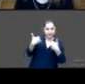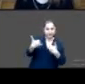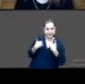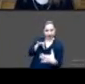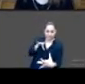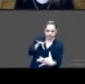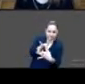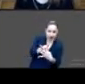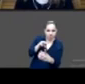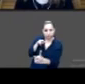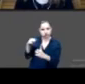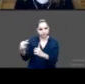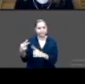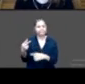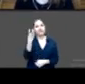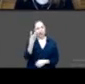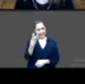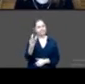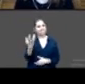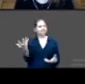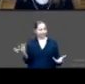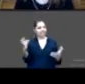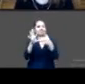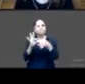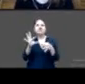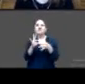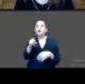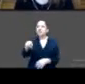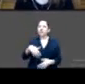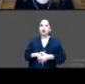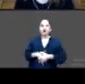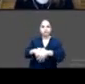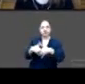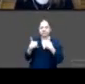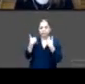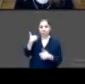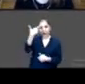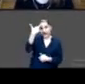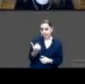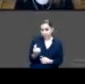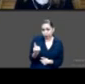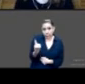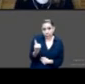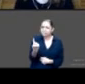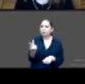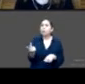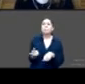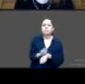tiene un montón de factores y además un montón de problemas sociales estructurales, el embarazo se vuelve un fenómeno